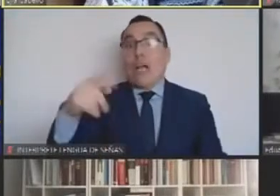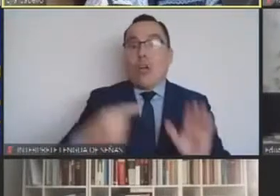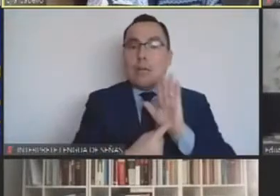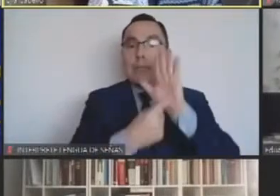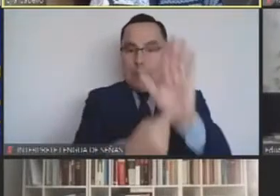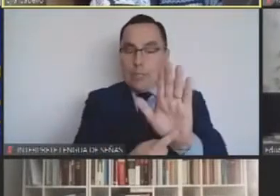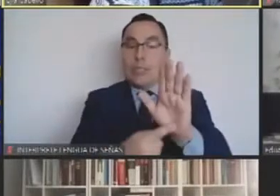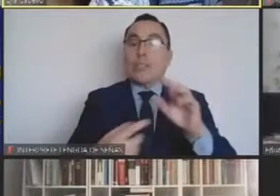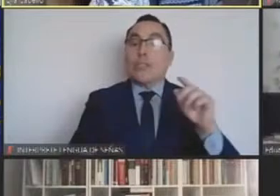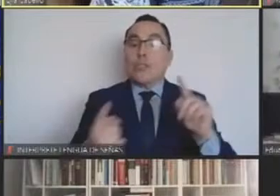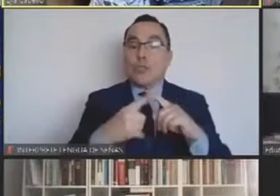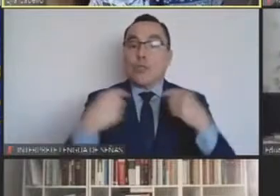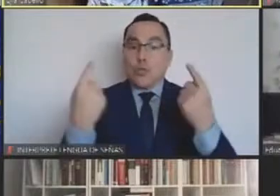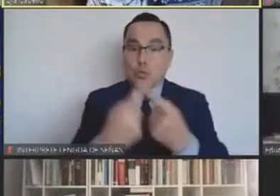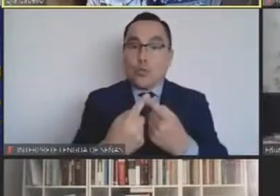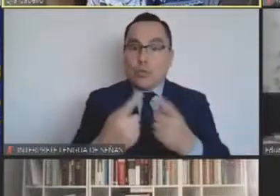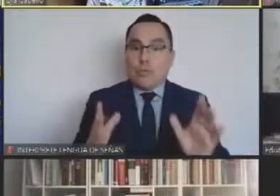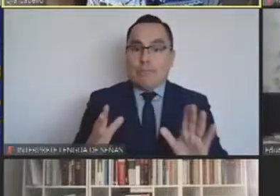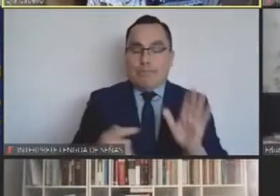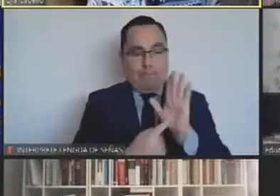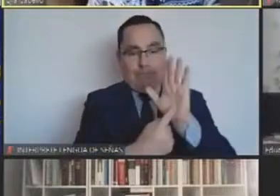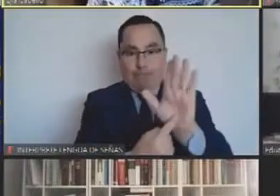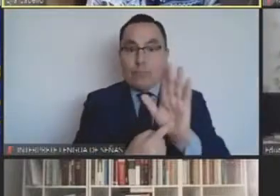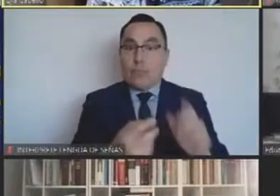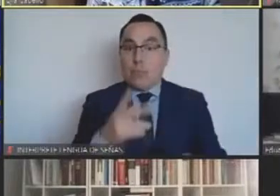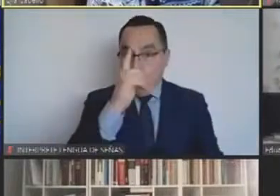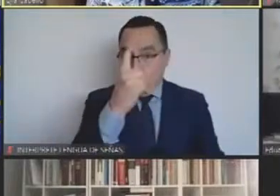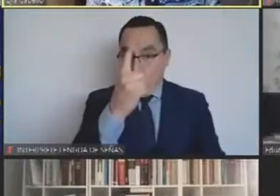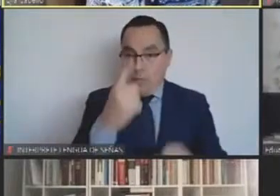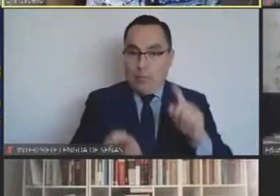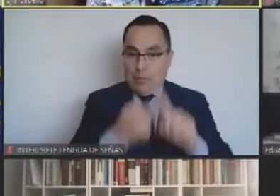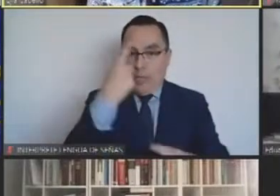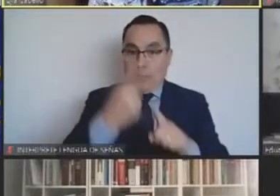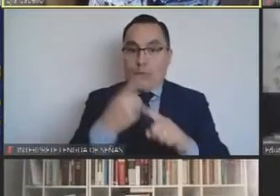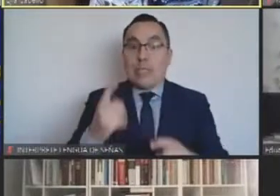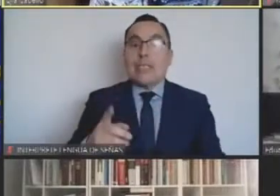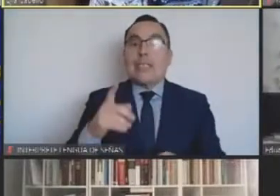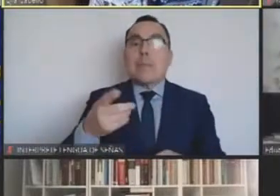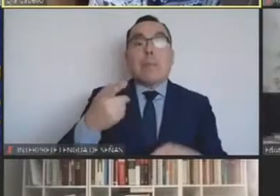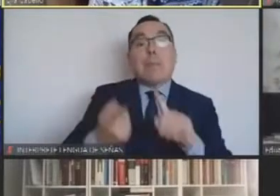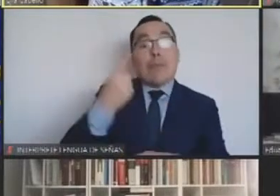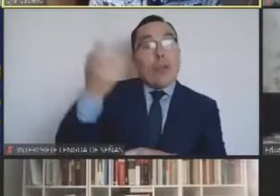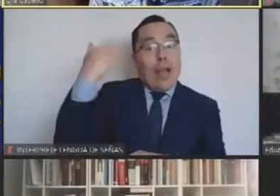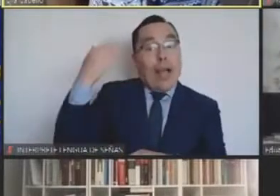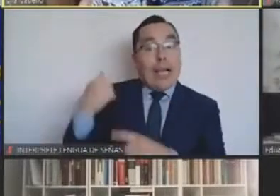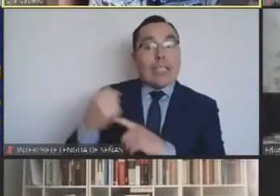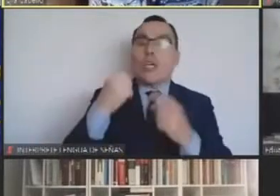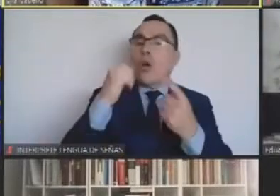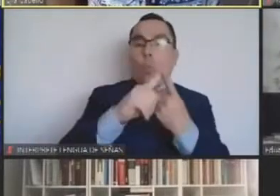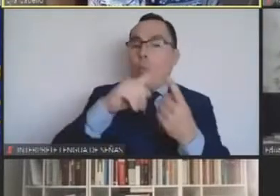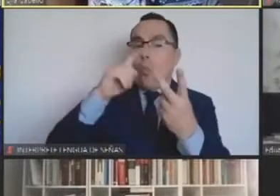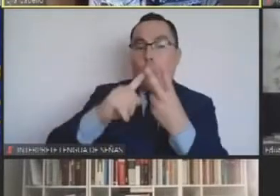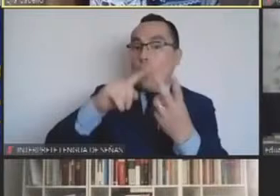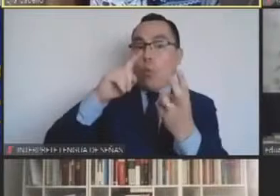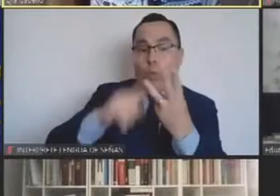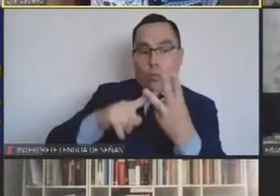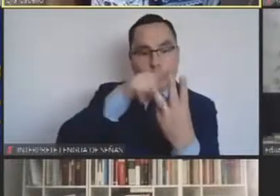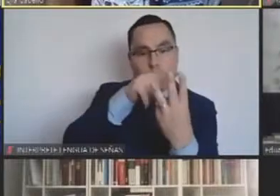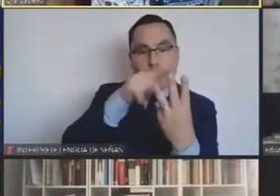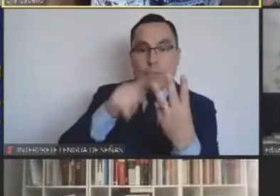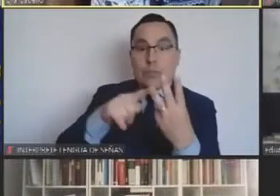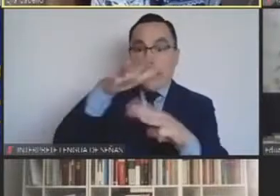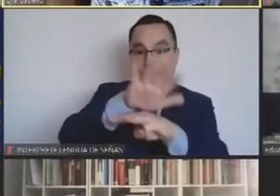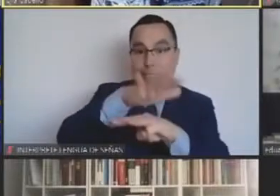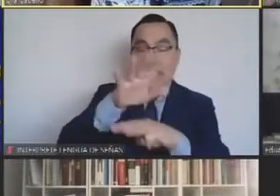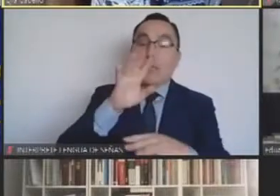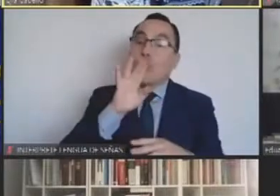a nuestros panelistas. Como ha dicho nuestro presentador, cada uno de los expositores lo hará por 15